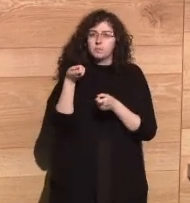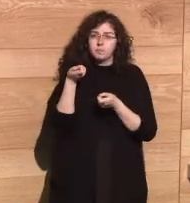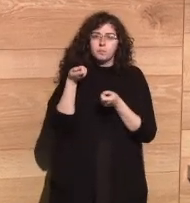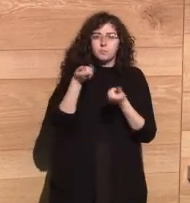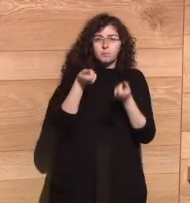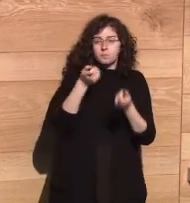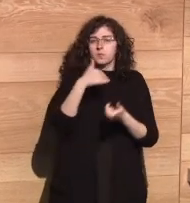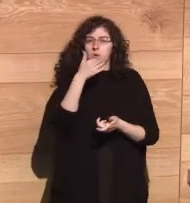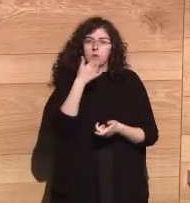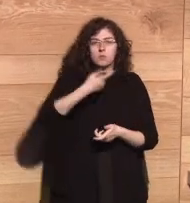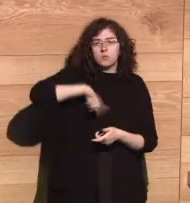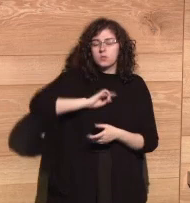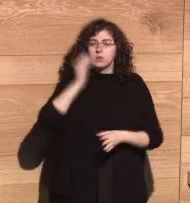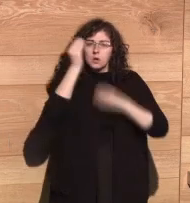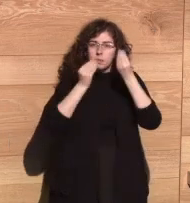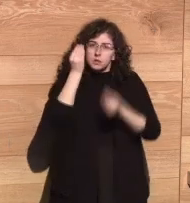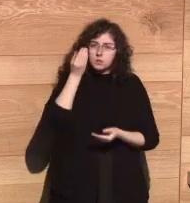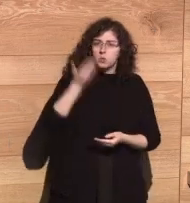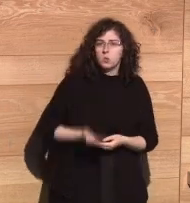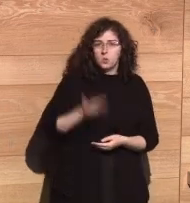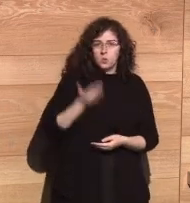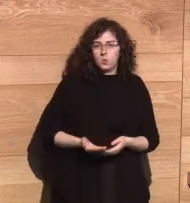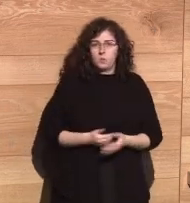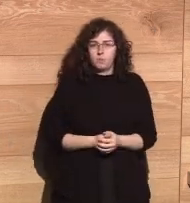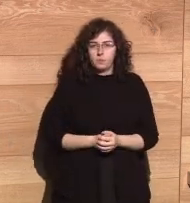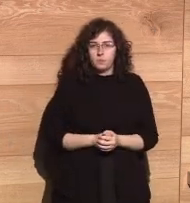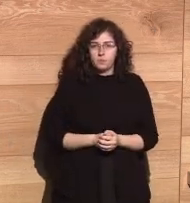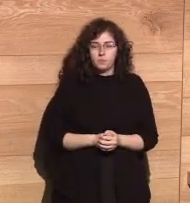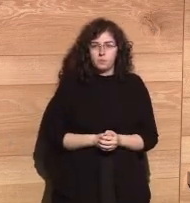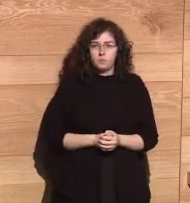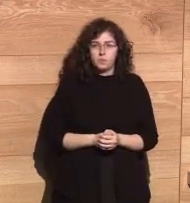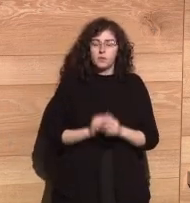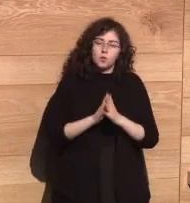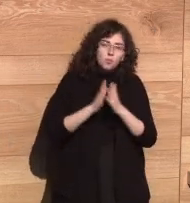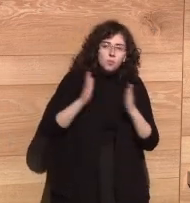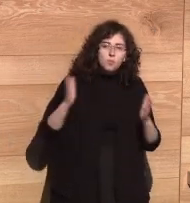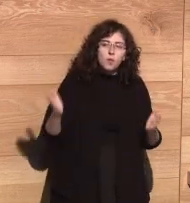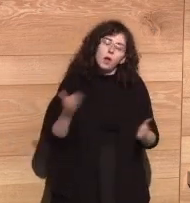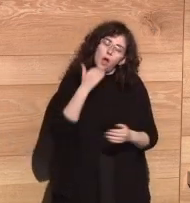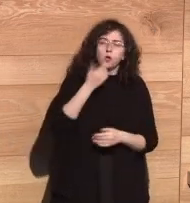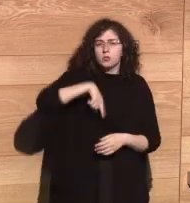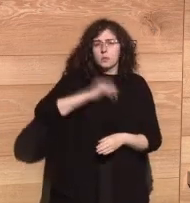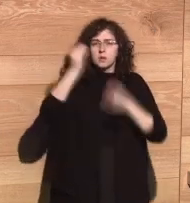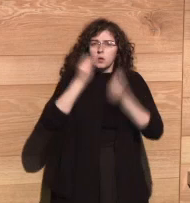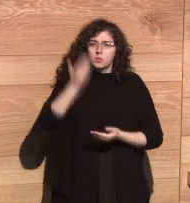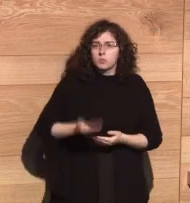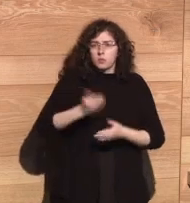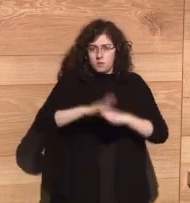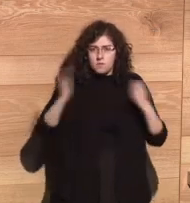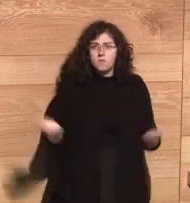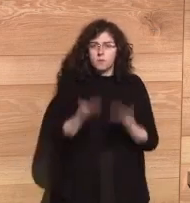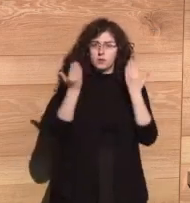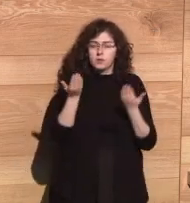nosotros consideramos fundamental, que es el fomentar lo que sabemos hacer y lo que hacen